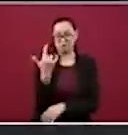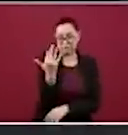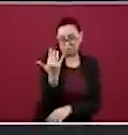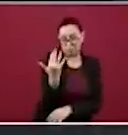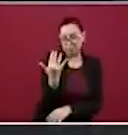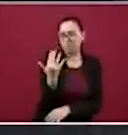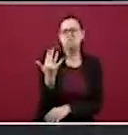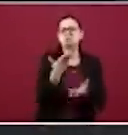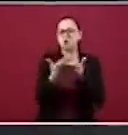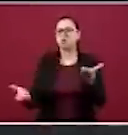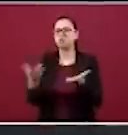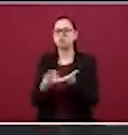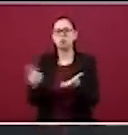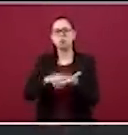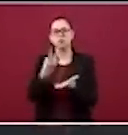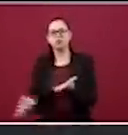dinero 150.